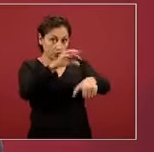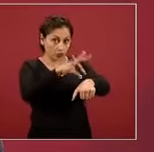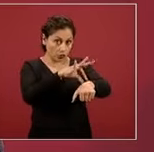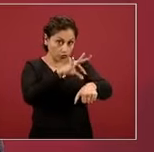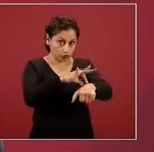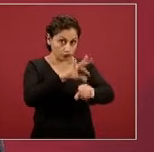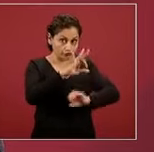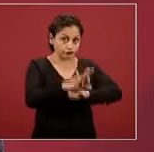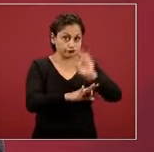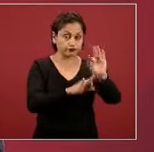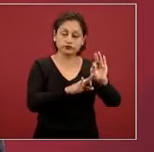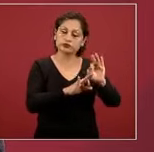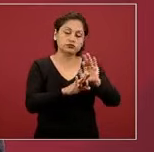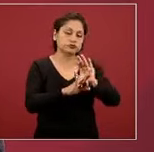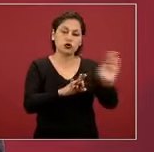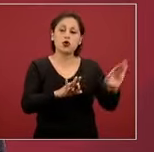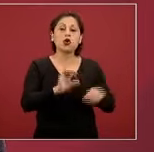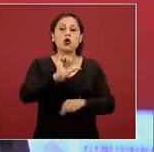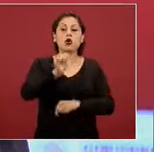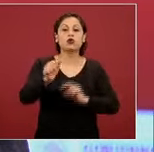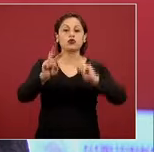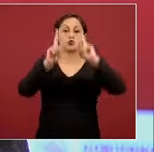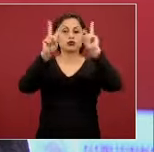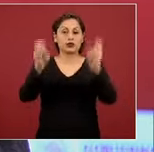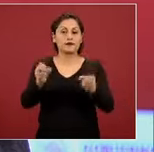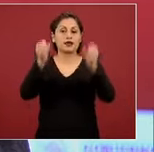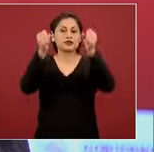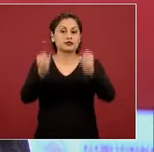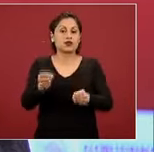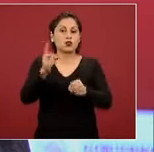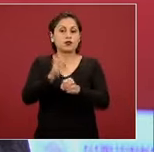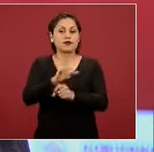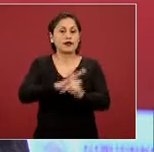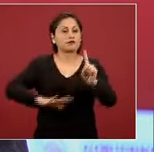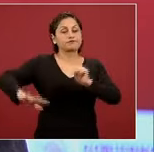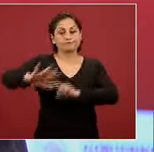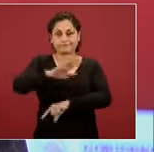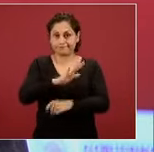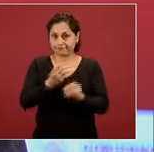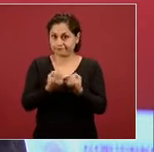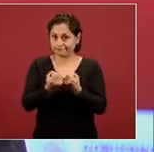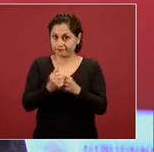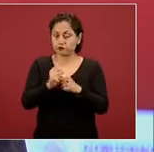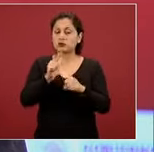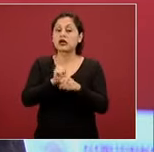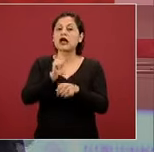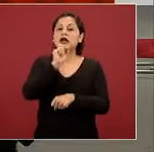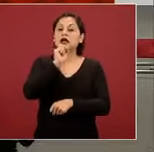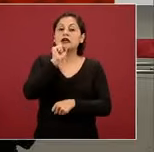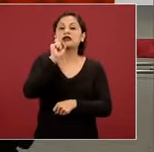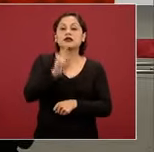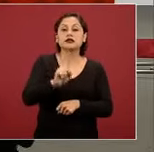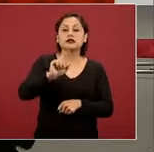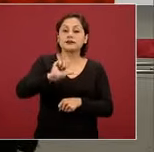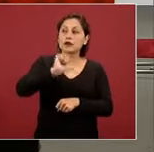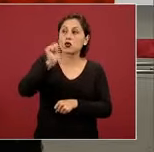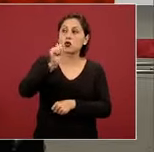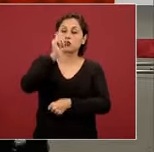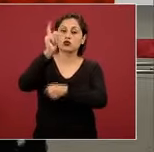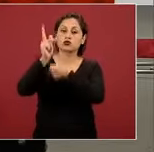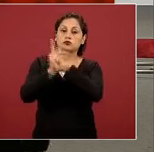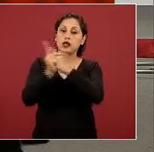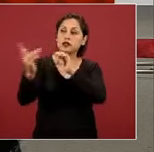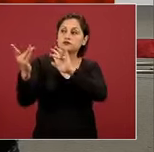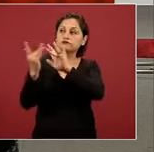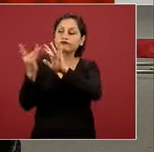son precisamente de seguridad social y de su relación con otros países y cómo el